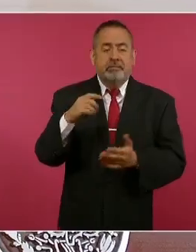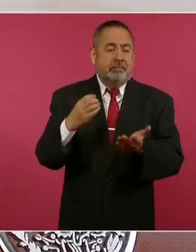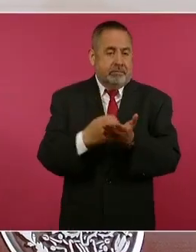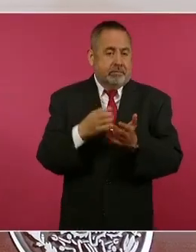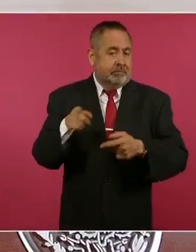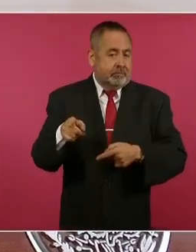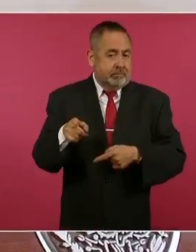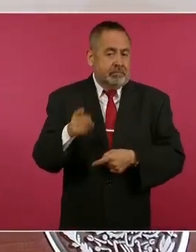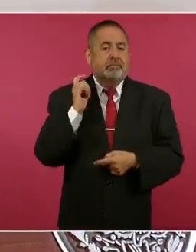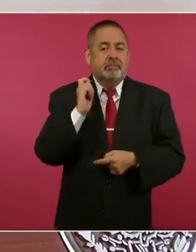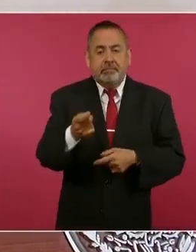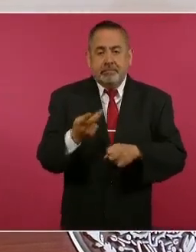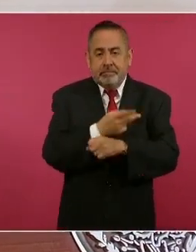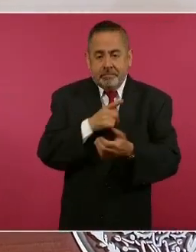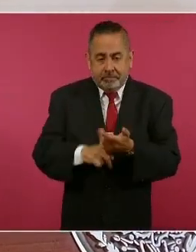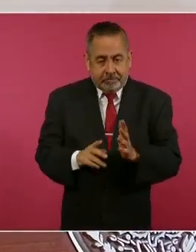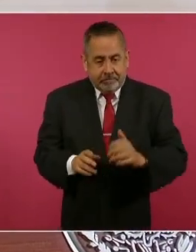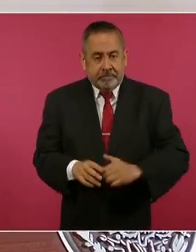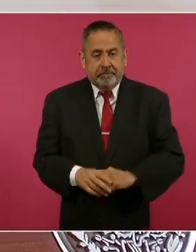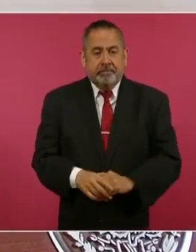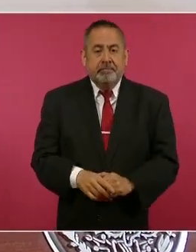Resulta, eso